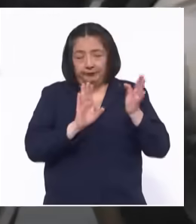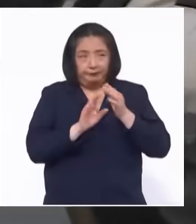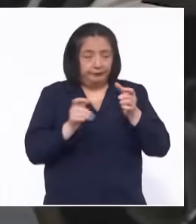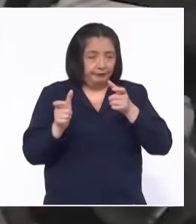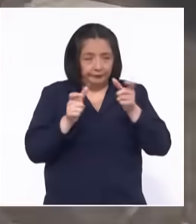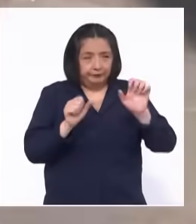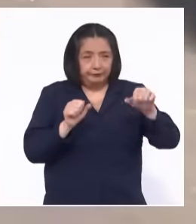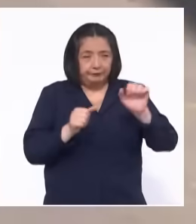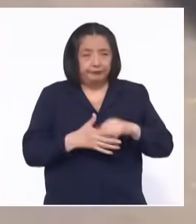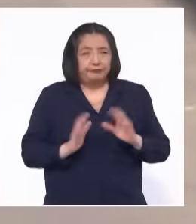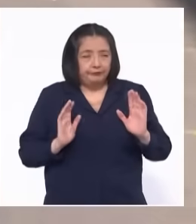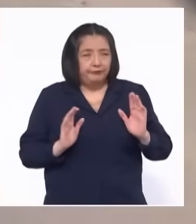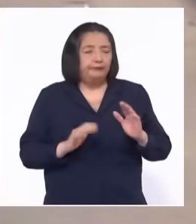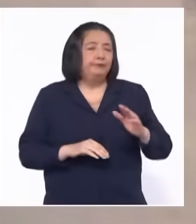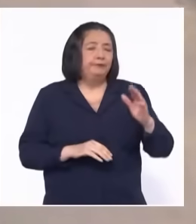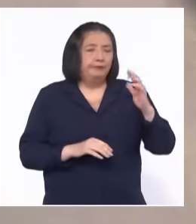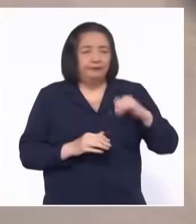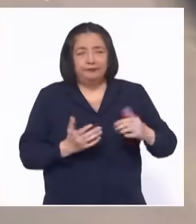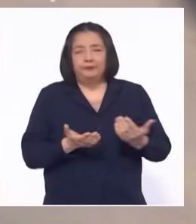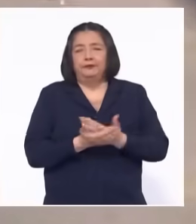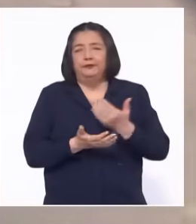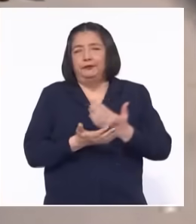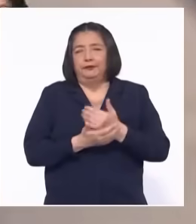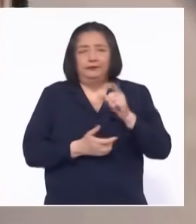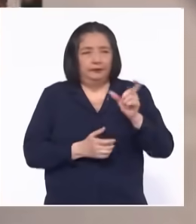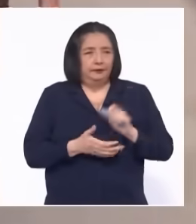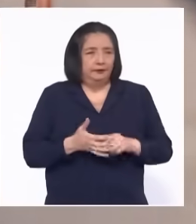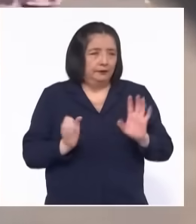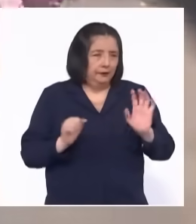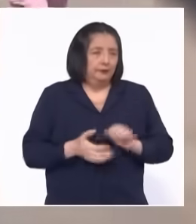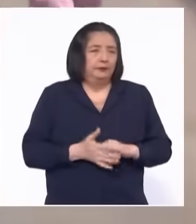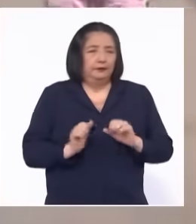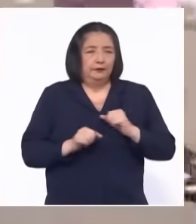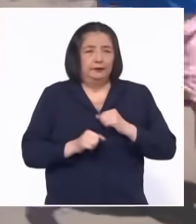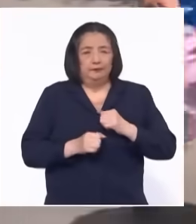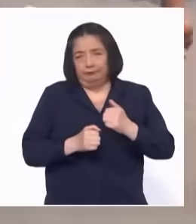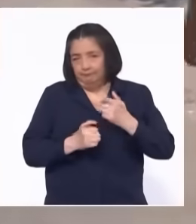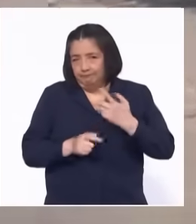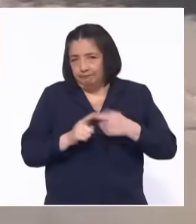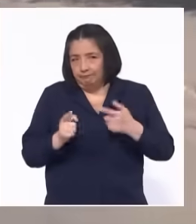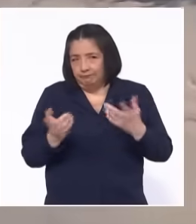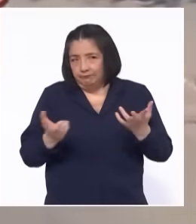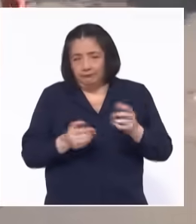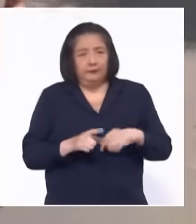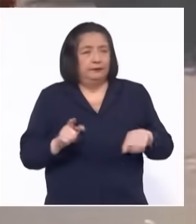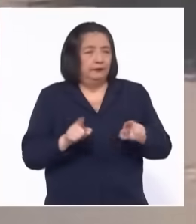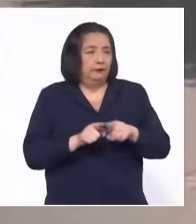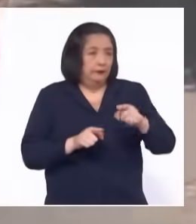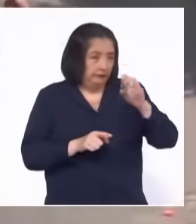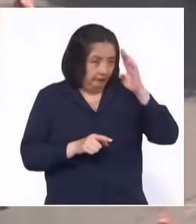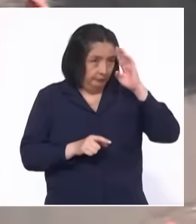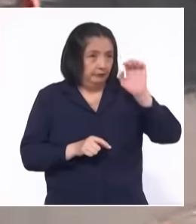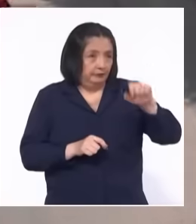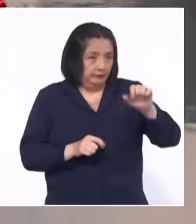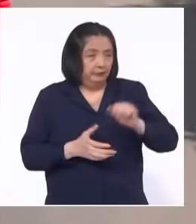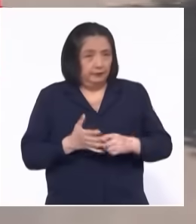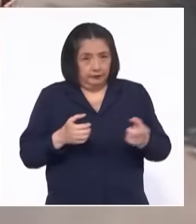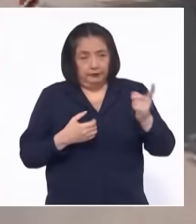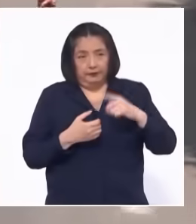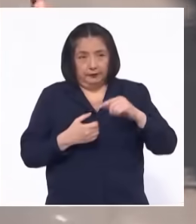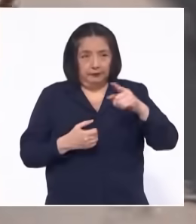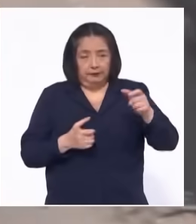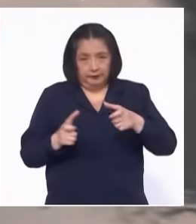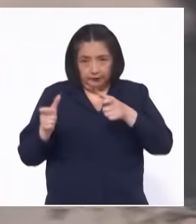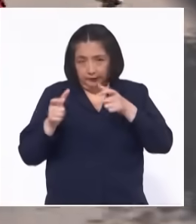el personal de fiscalización, que es nuevo, que son reservistas, pero también la policía tiene que involucrarse